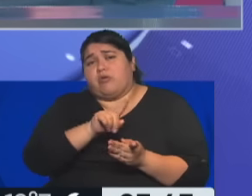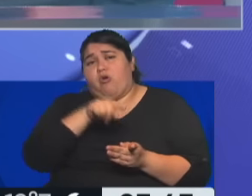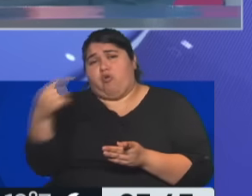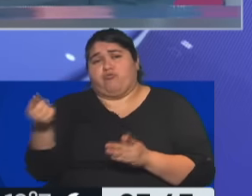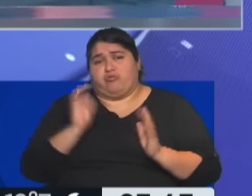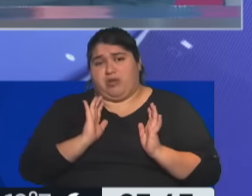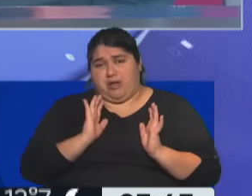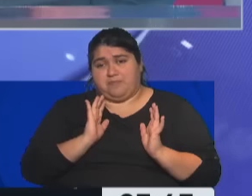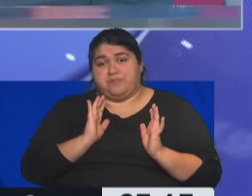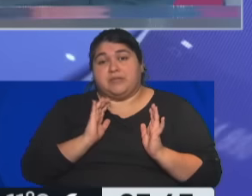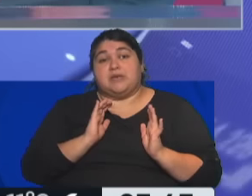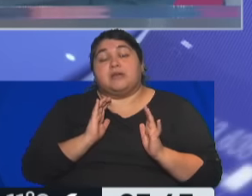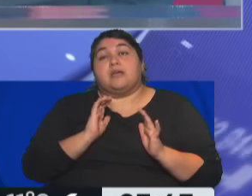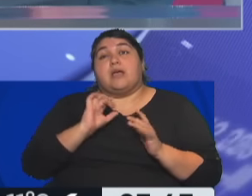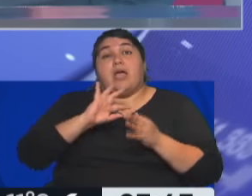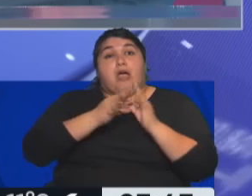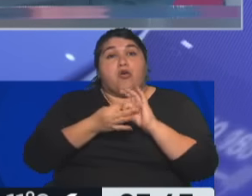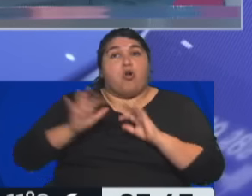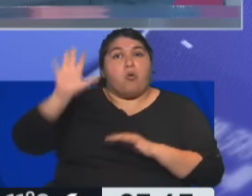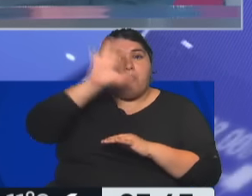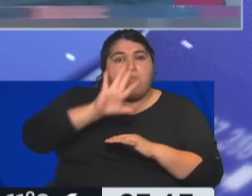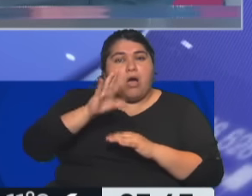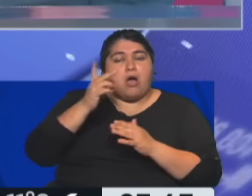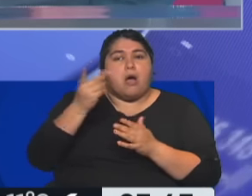y comprometer a Europa en otro conflicto